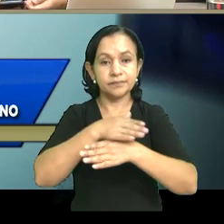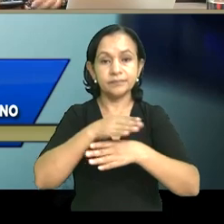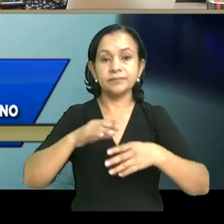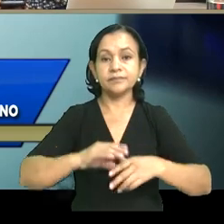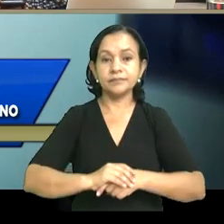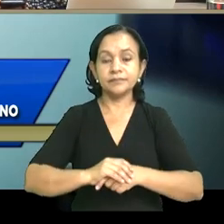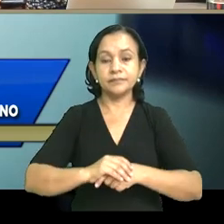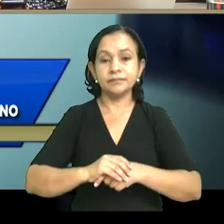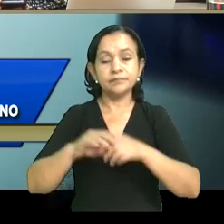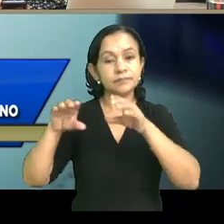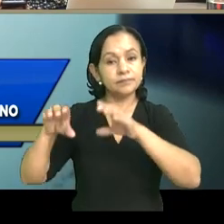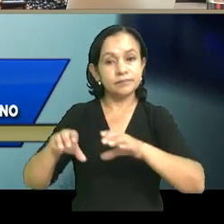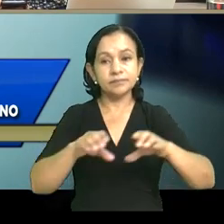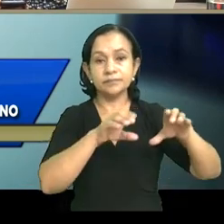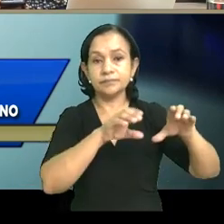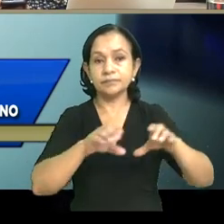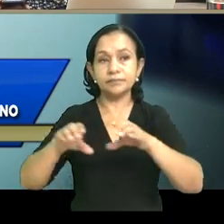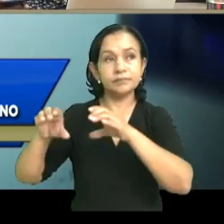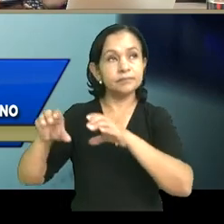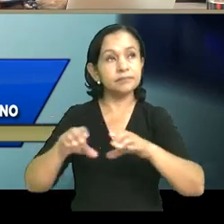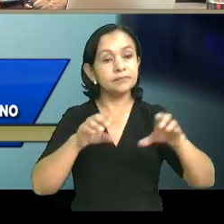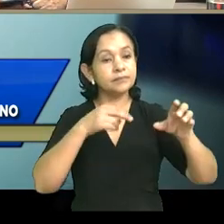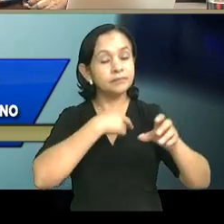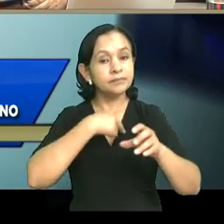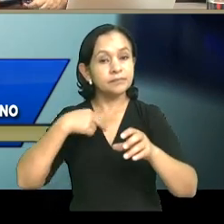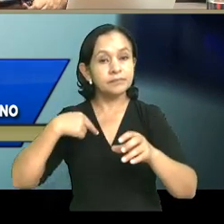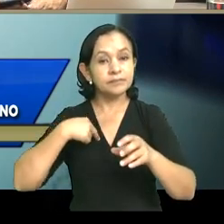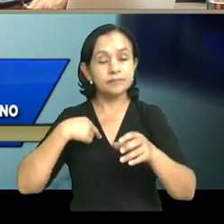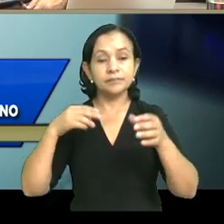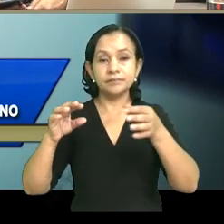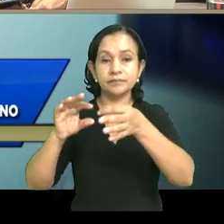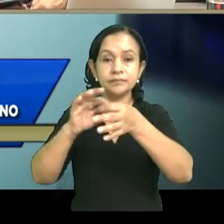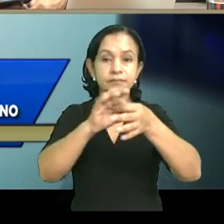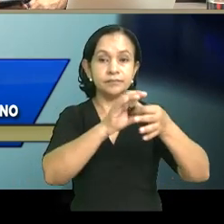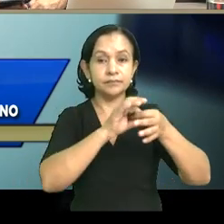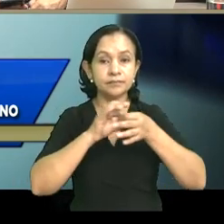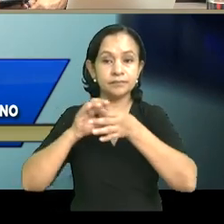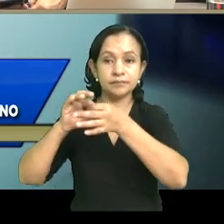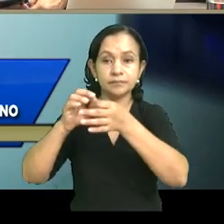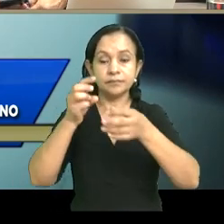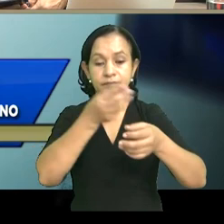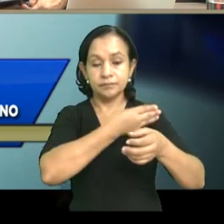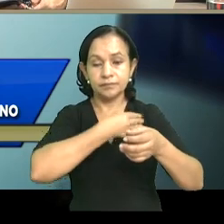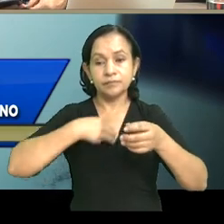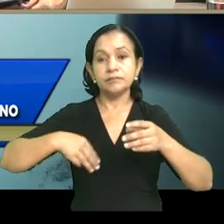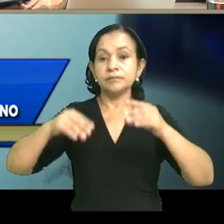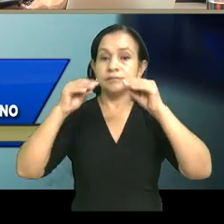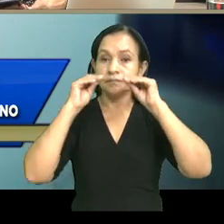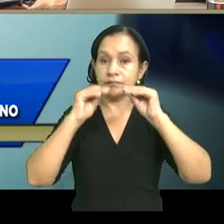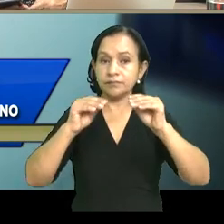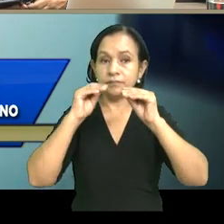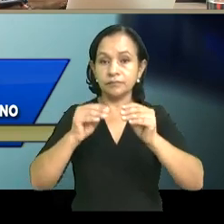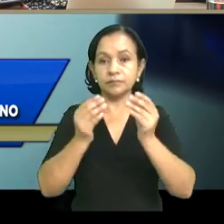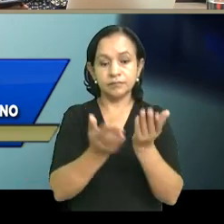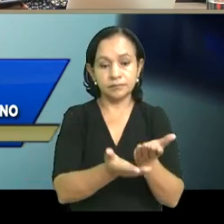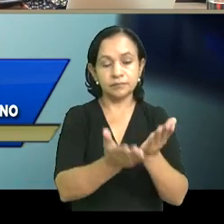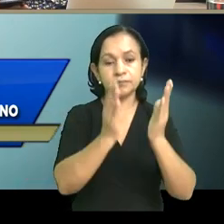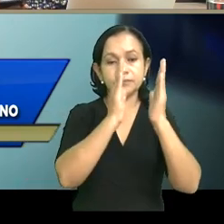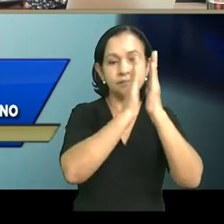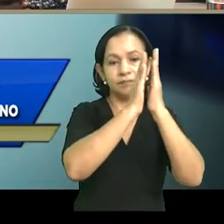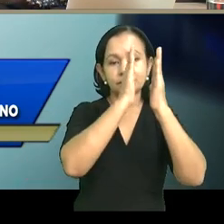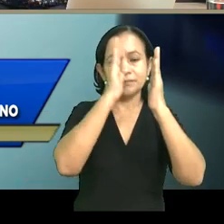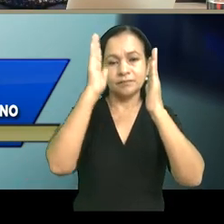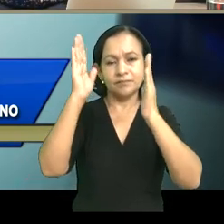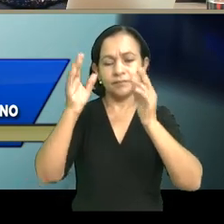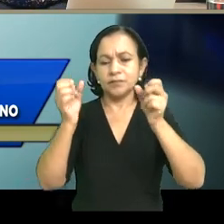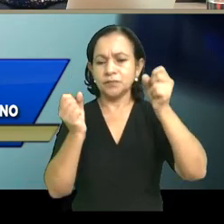hay otras actividades que también se hacen en coordinación con el MINET y, por ejemplo, la biblioteca viajera, que